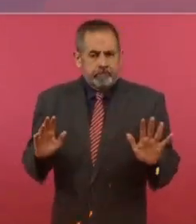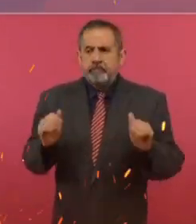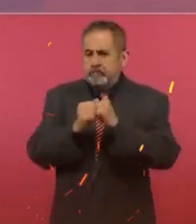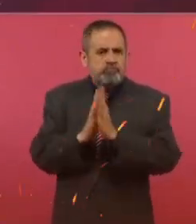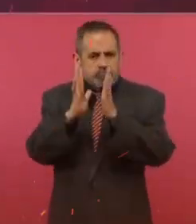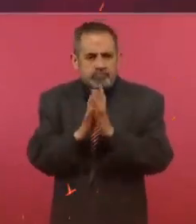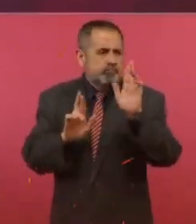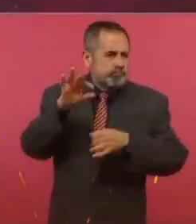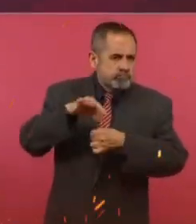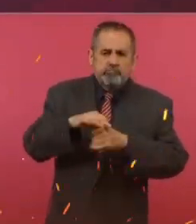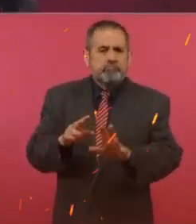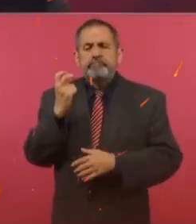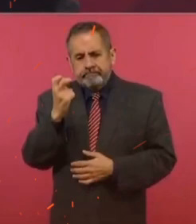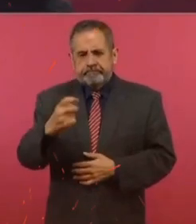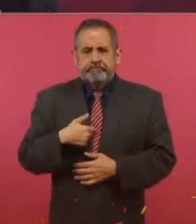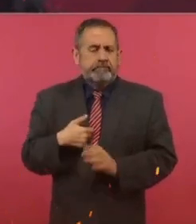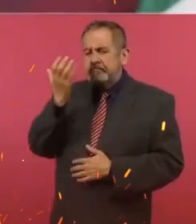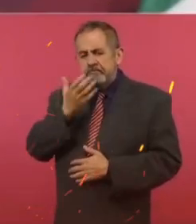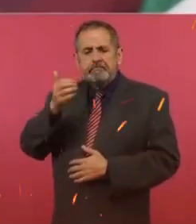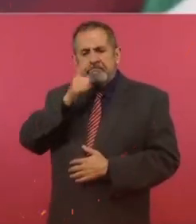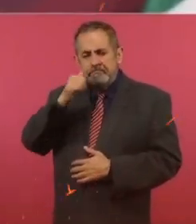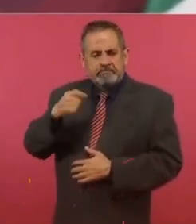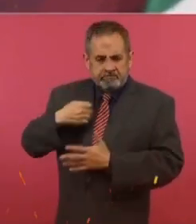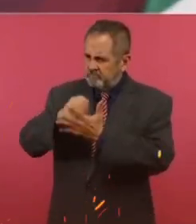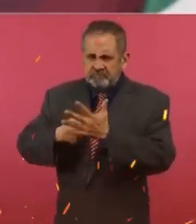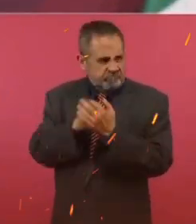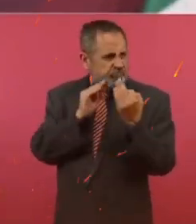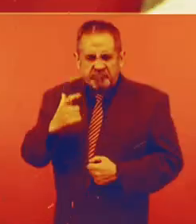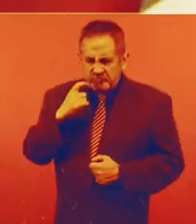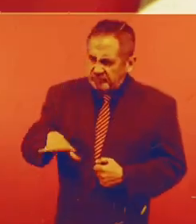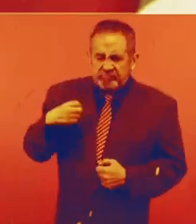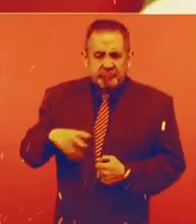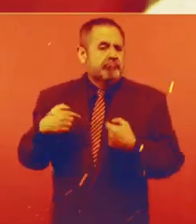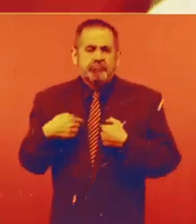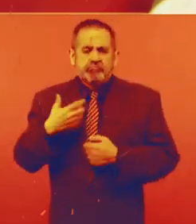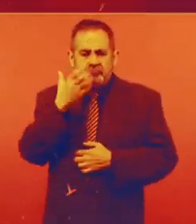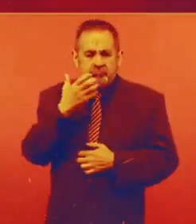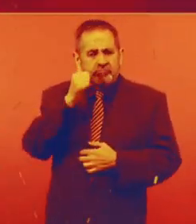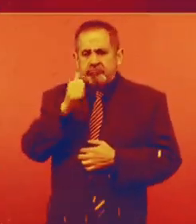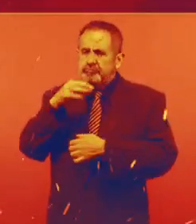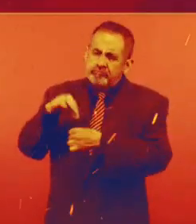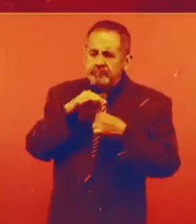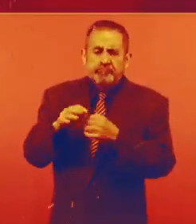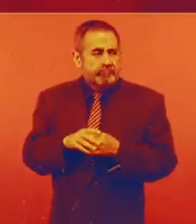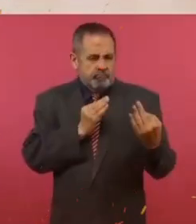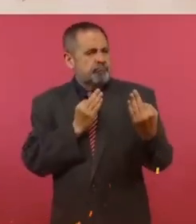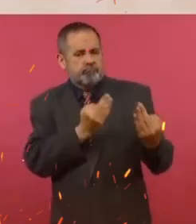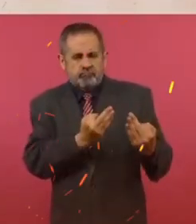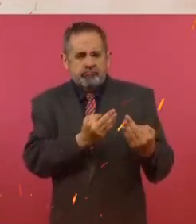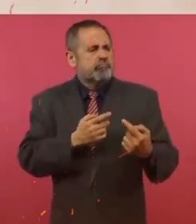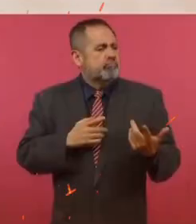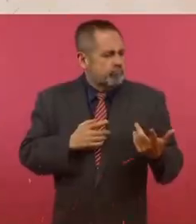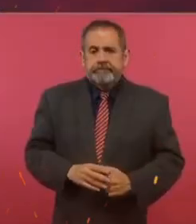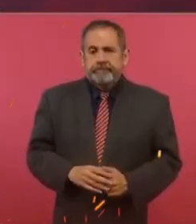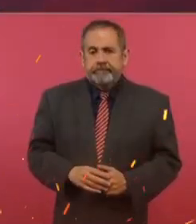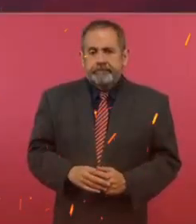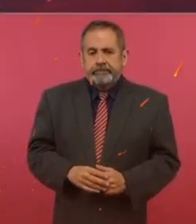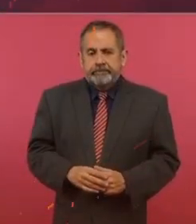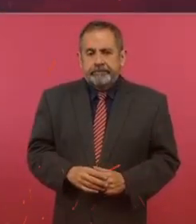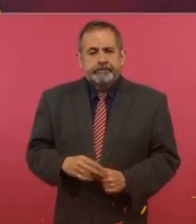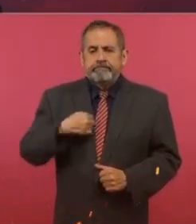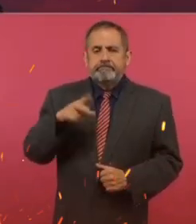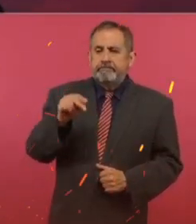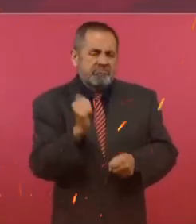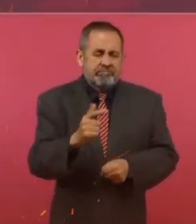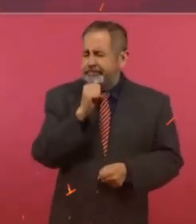vía democrática, y que estoy acostumbrado a luchar por esa vía y a enfrentar a los adversarios en buena lid, no